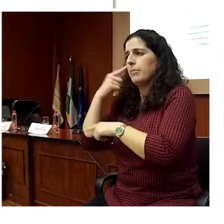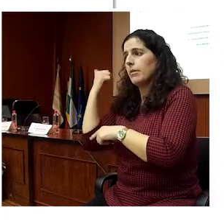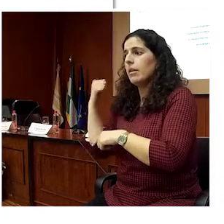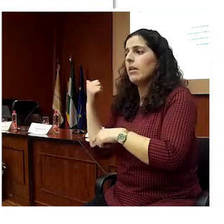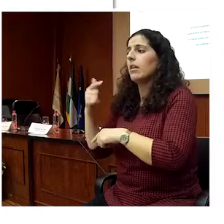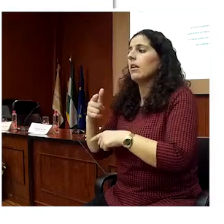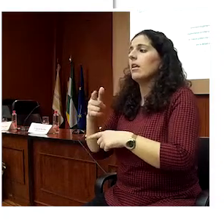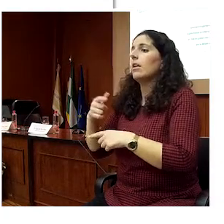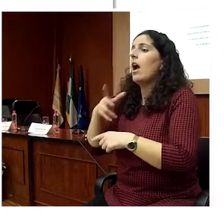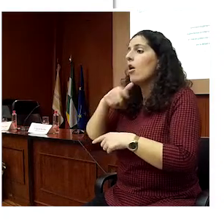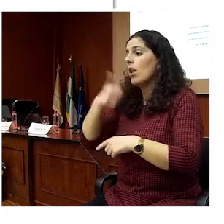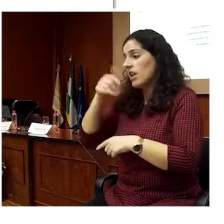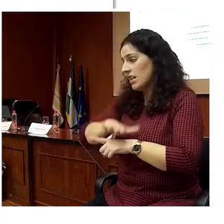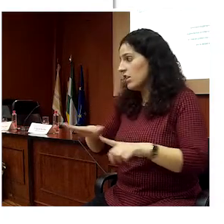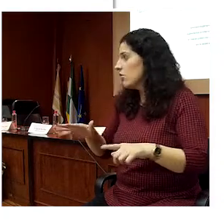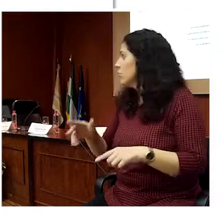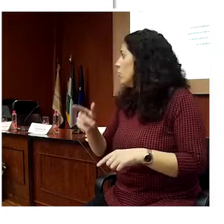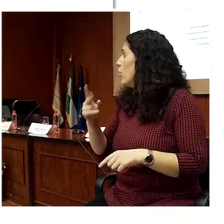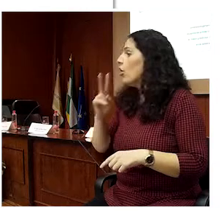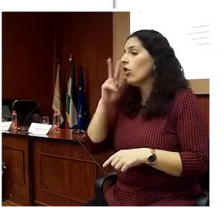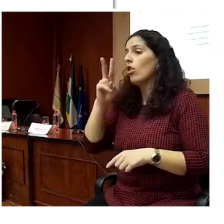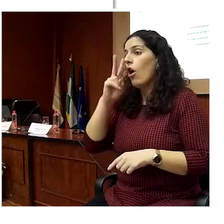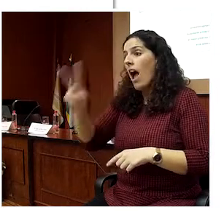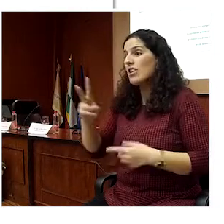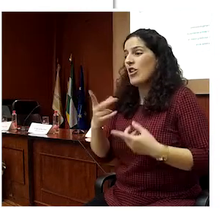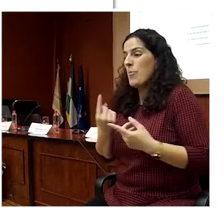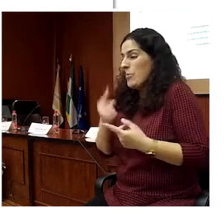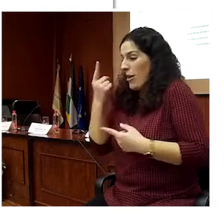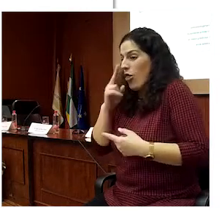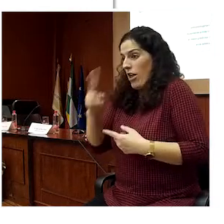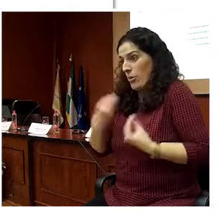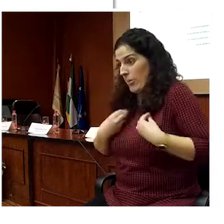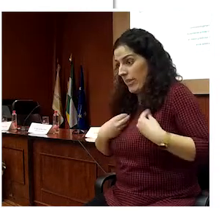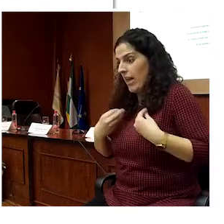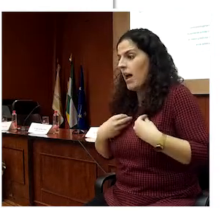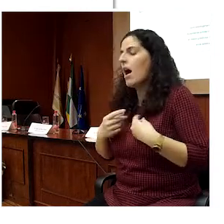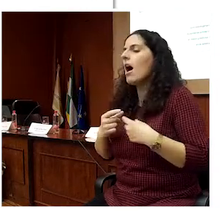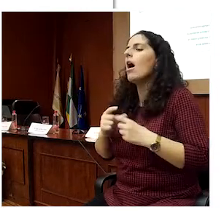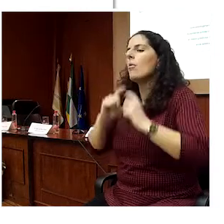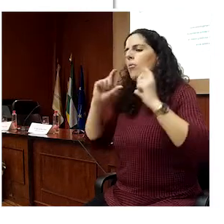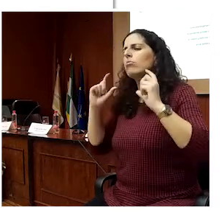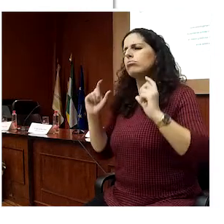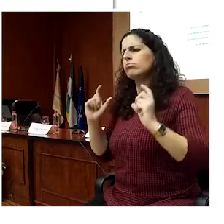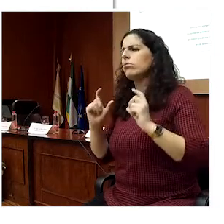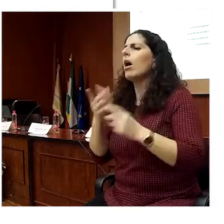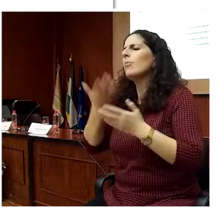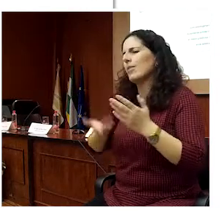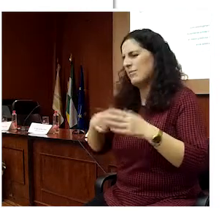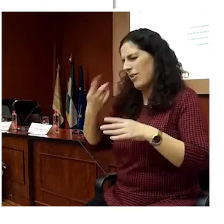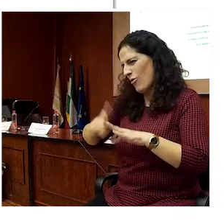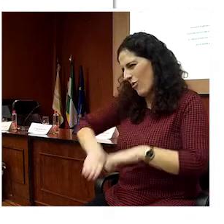que la ganancia que tiene un niño en los 2 primeros años de la vida es fundamental para